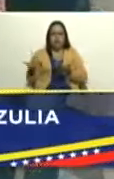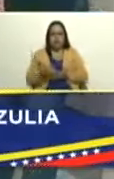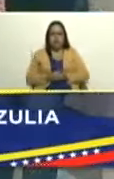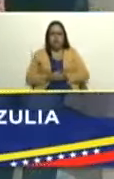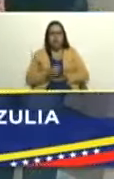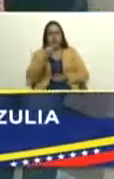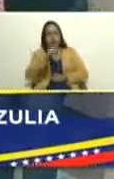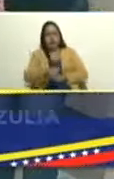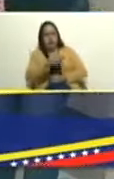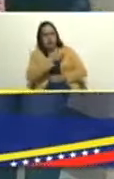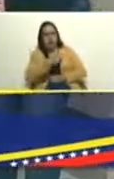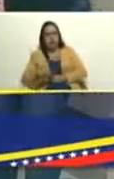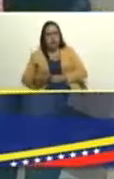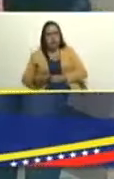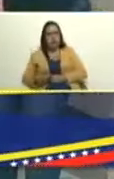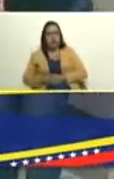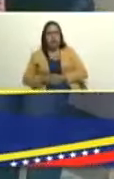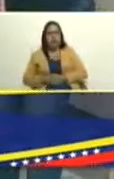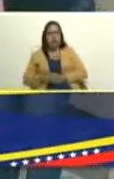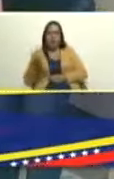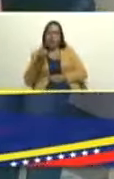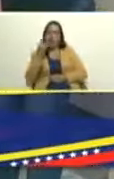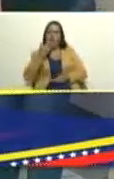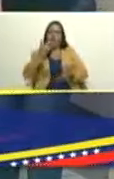Sí, señor presidente, no tengo más que